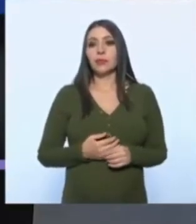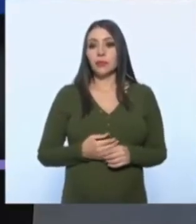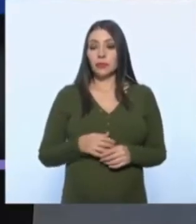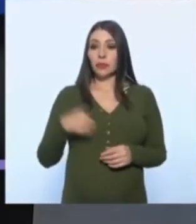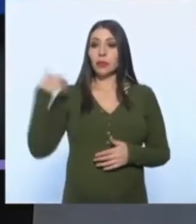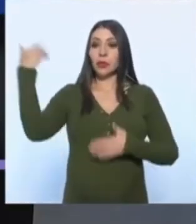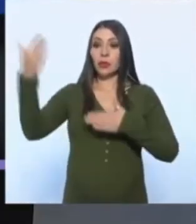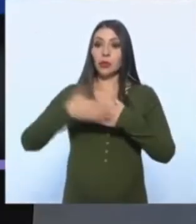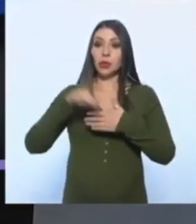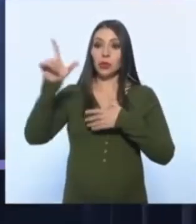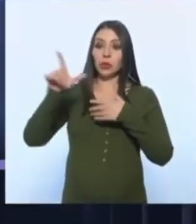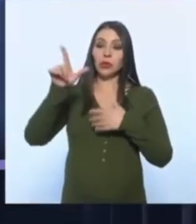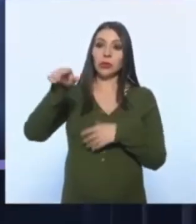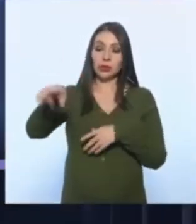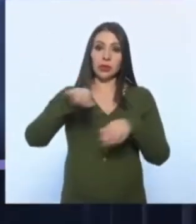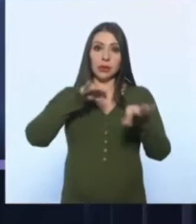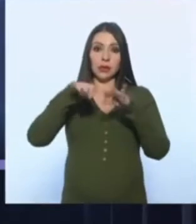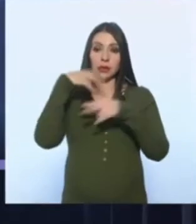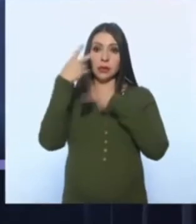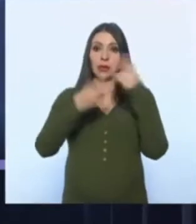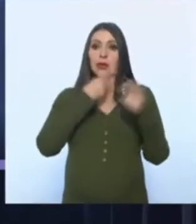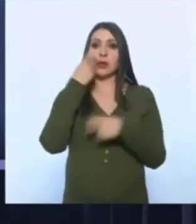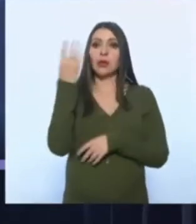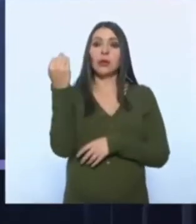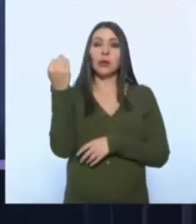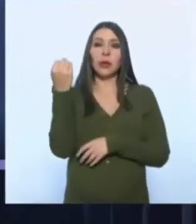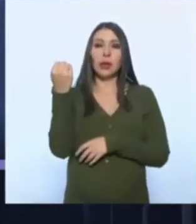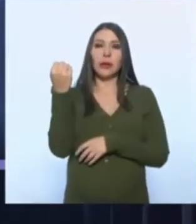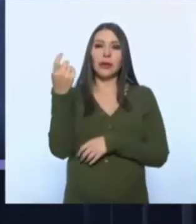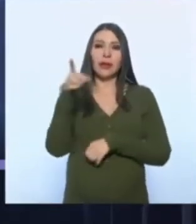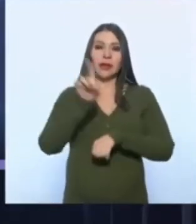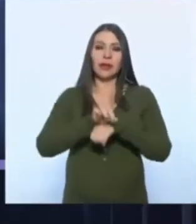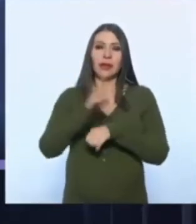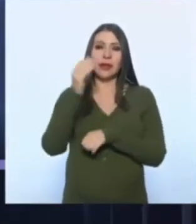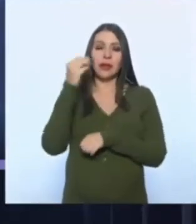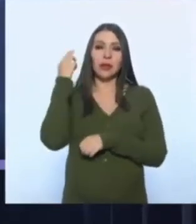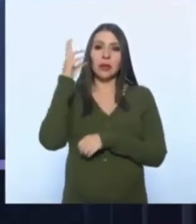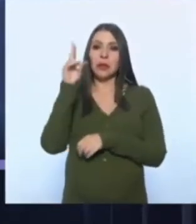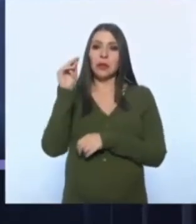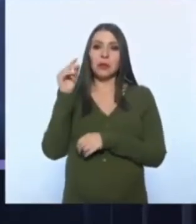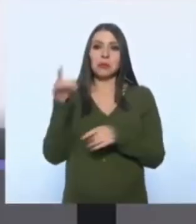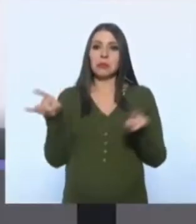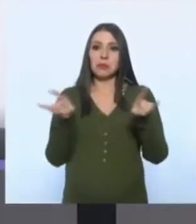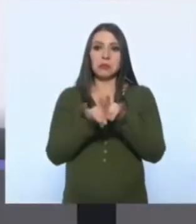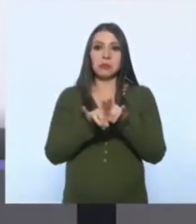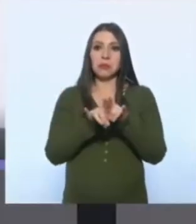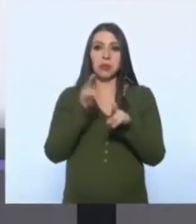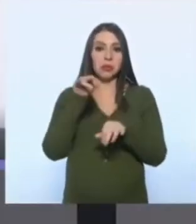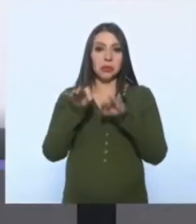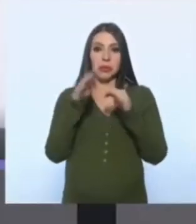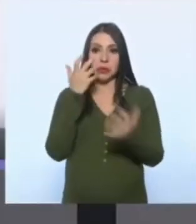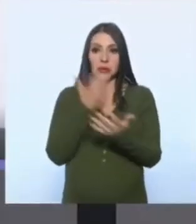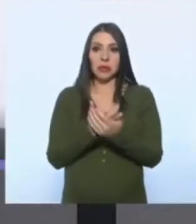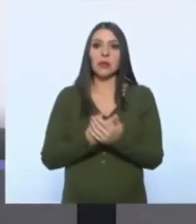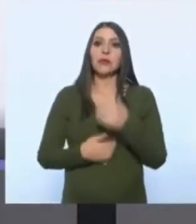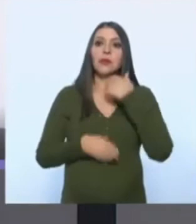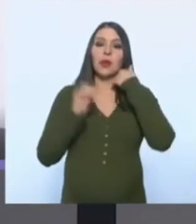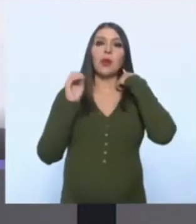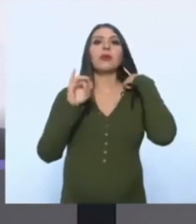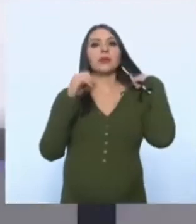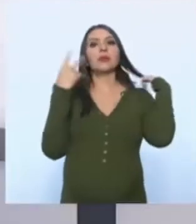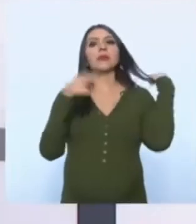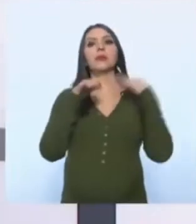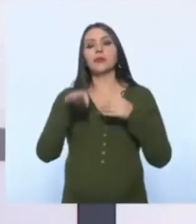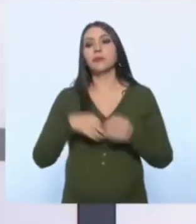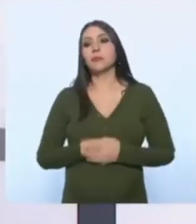a no trabajar, a no realizar nada, a este paro nacional. Yo sí me voy a unir al paro. Sí, porque